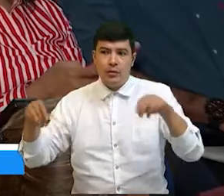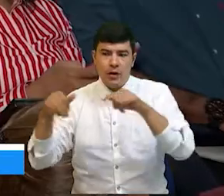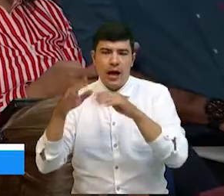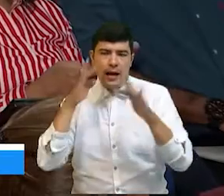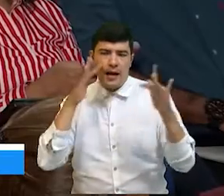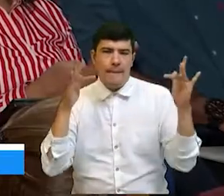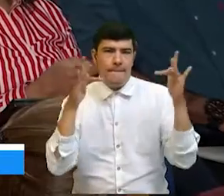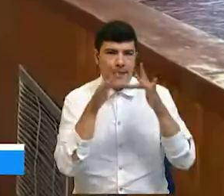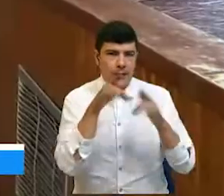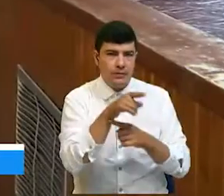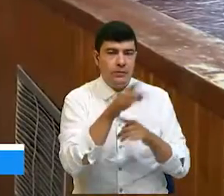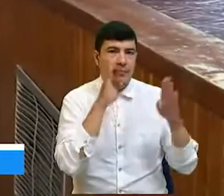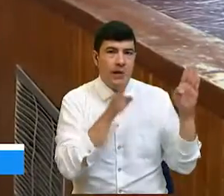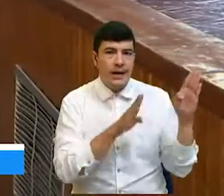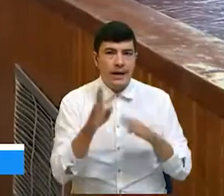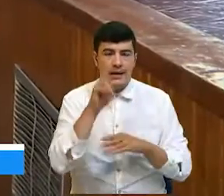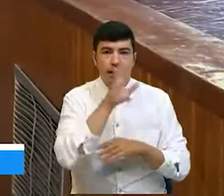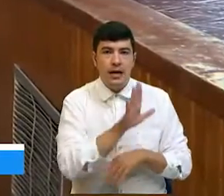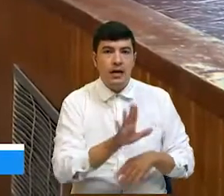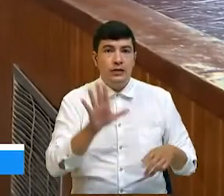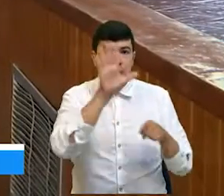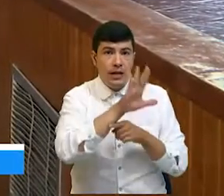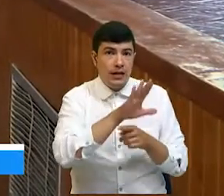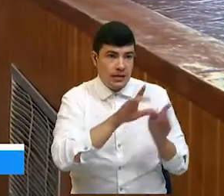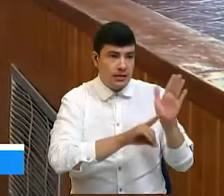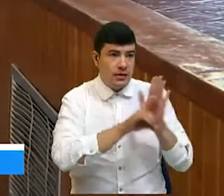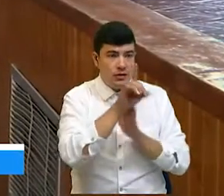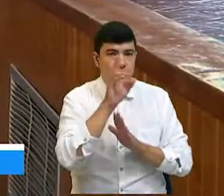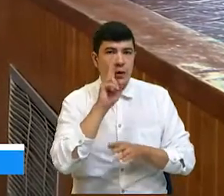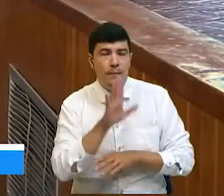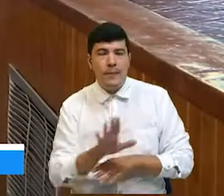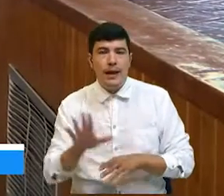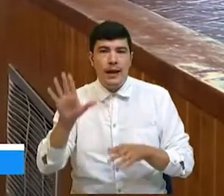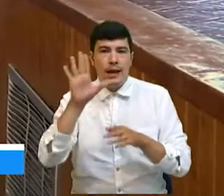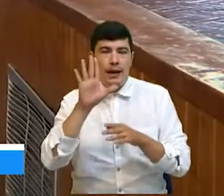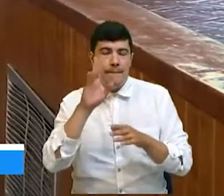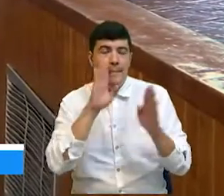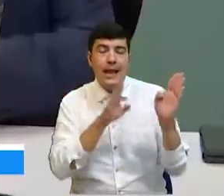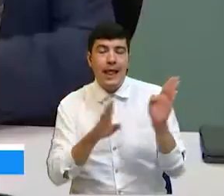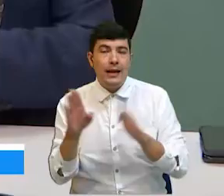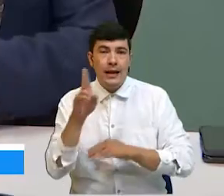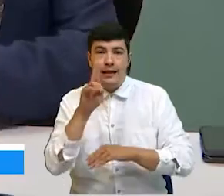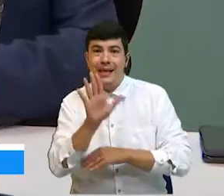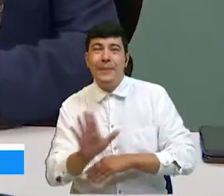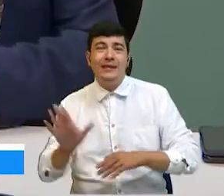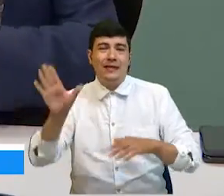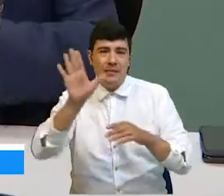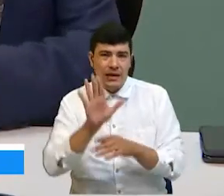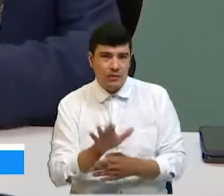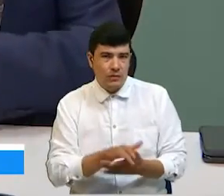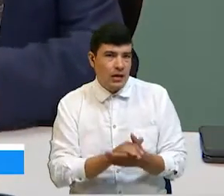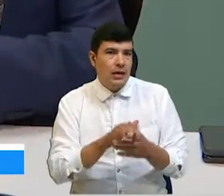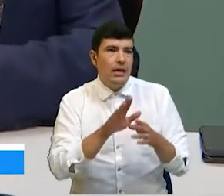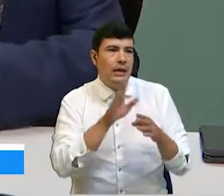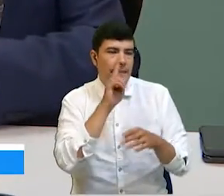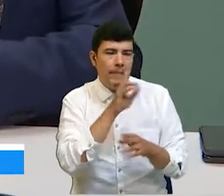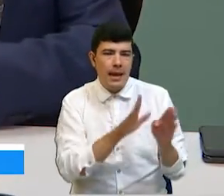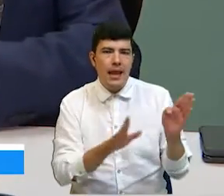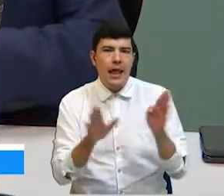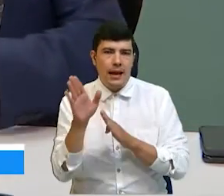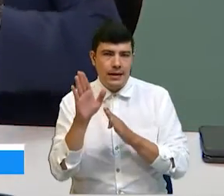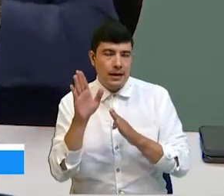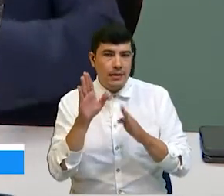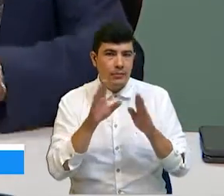Plan Nacional de Desarrollo, Plan Departamental y planes locales, que sin duda tiene una sola consigna, que estén reflejados esos